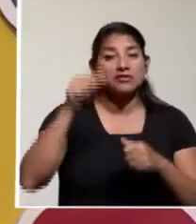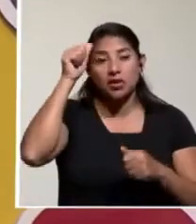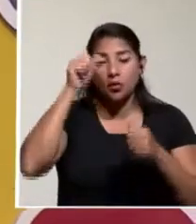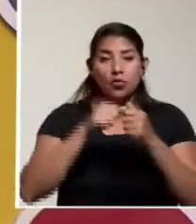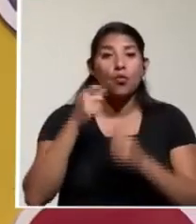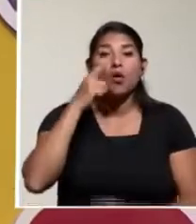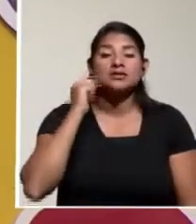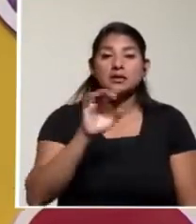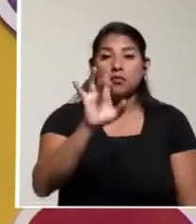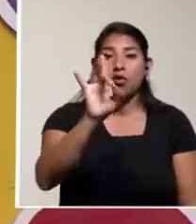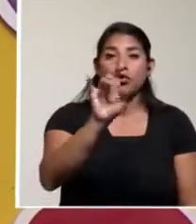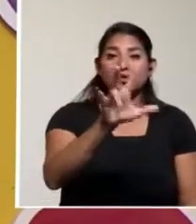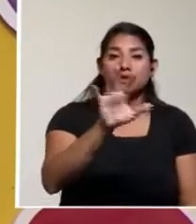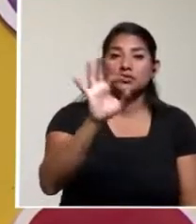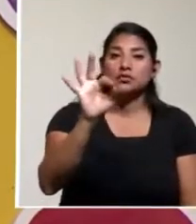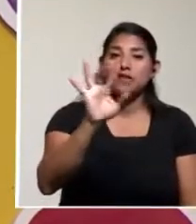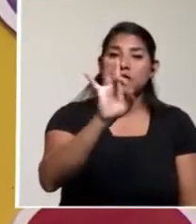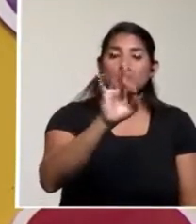WhatsApp